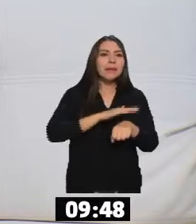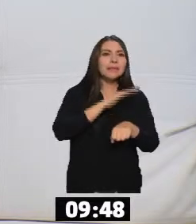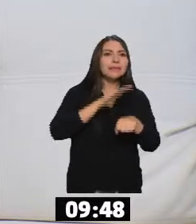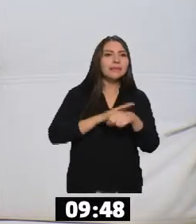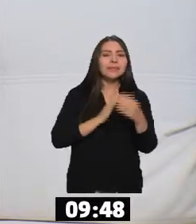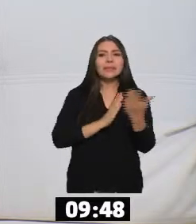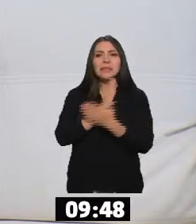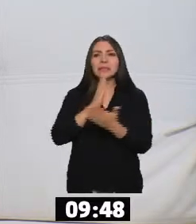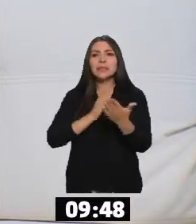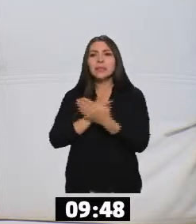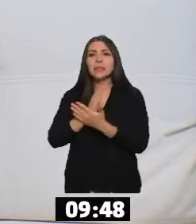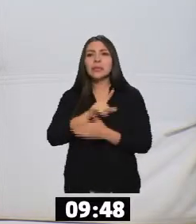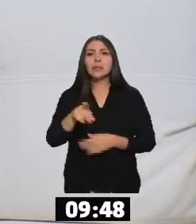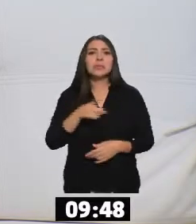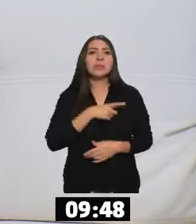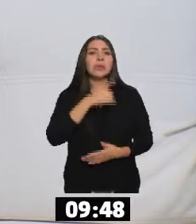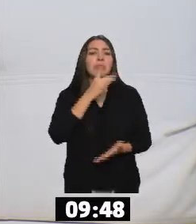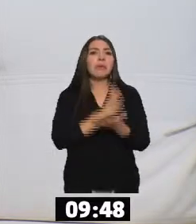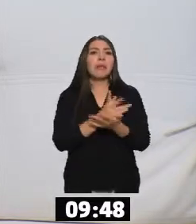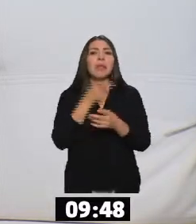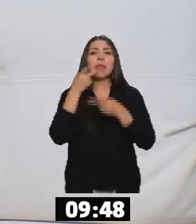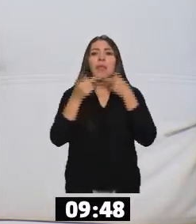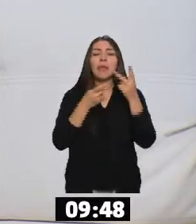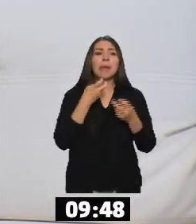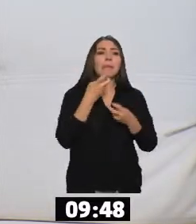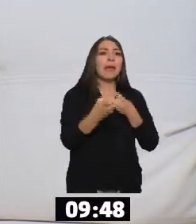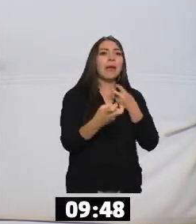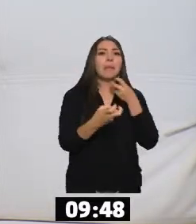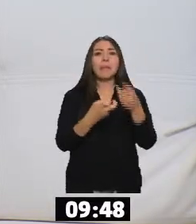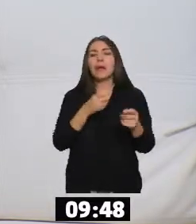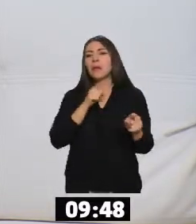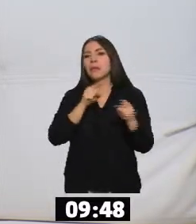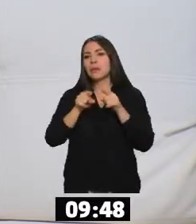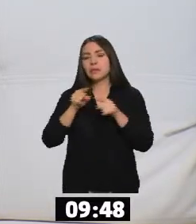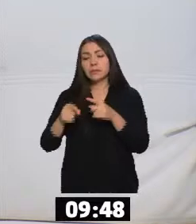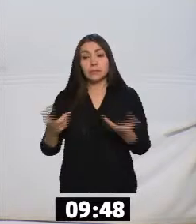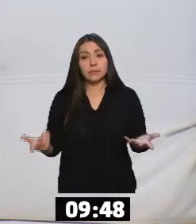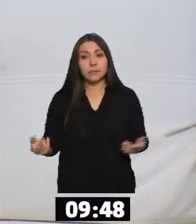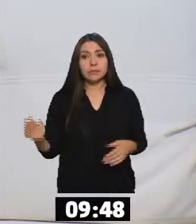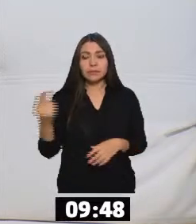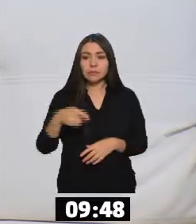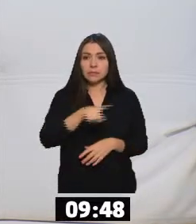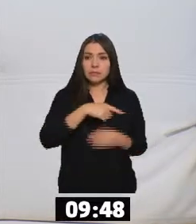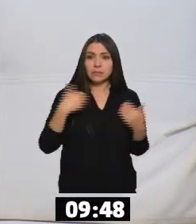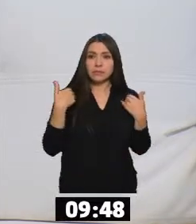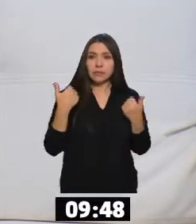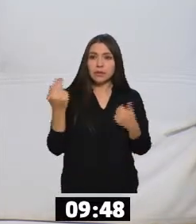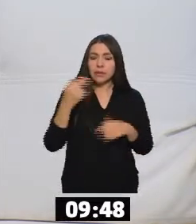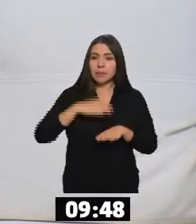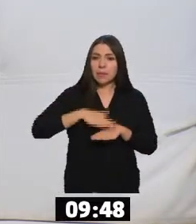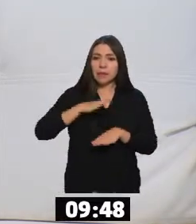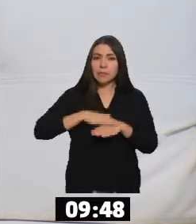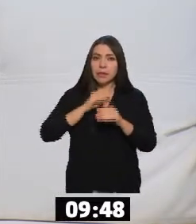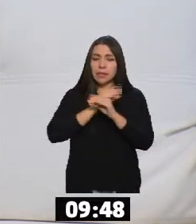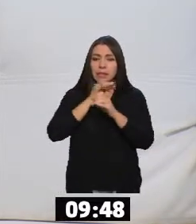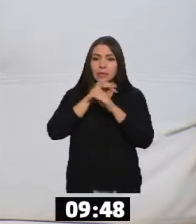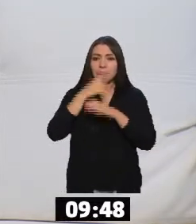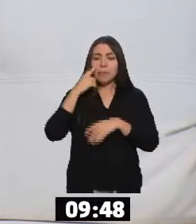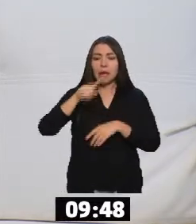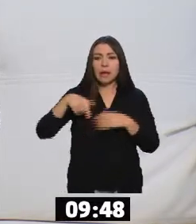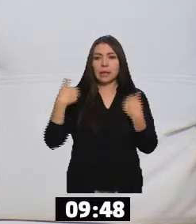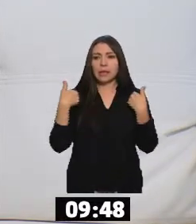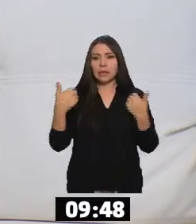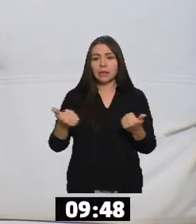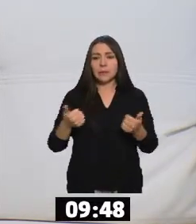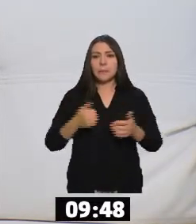rollo, solamente la crítica, ¿no? Creo que tenemos que ser más críticos, más objetivos y tener más información para Oiga, pero le fue